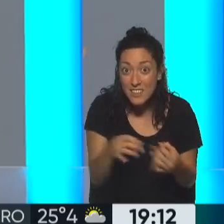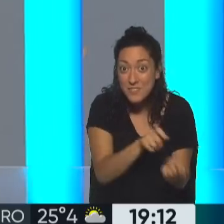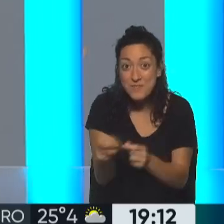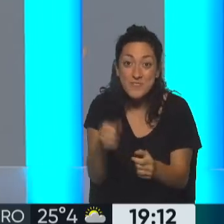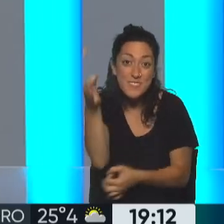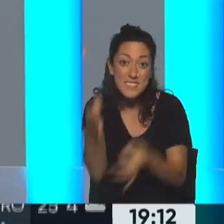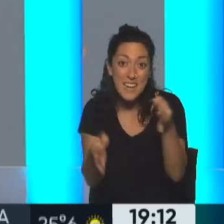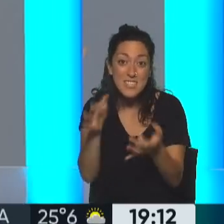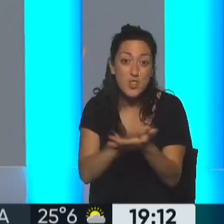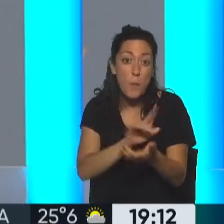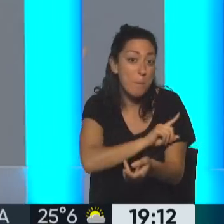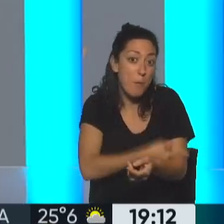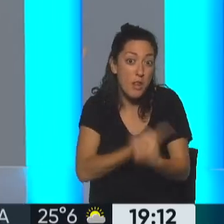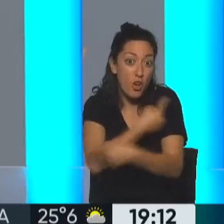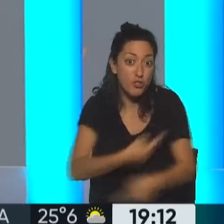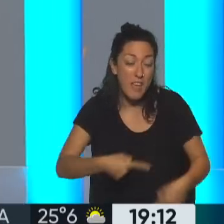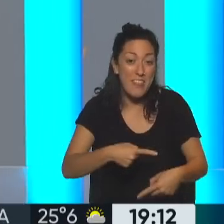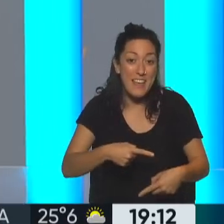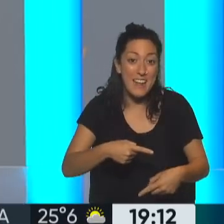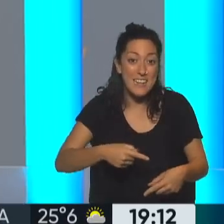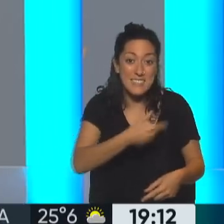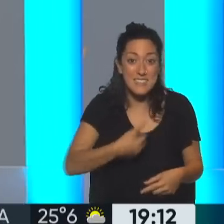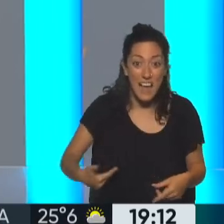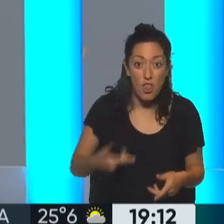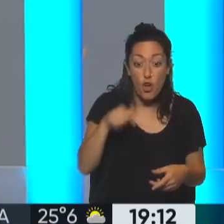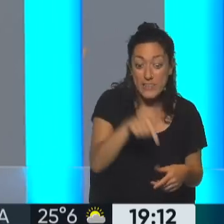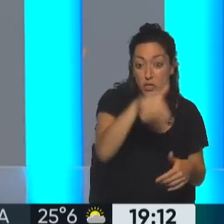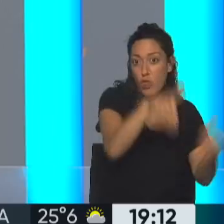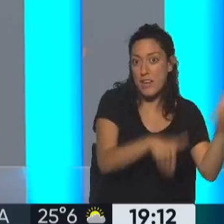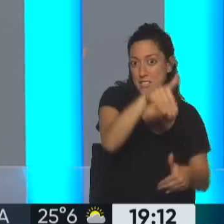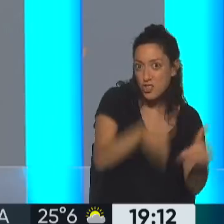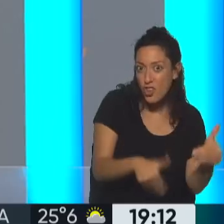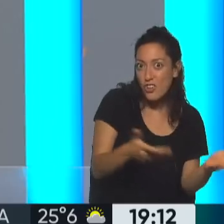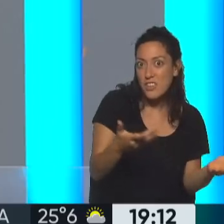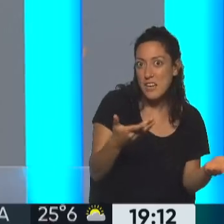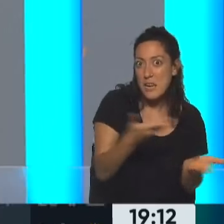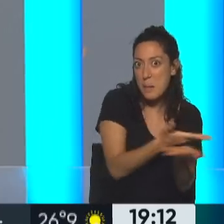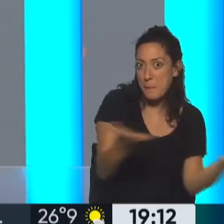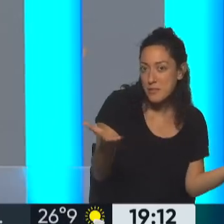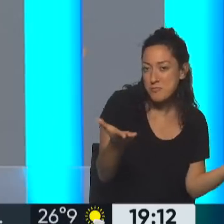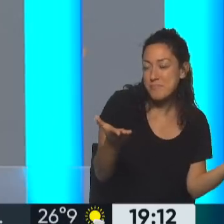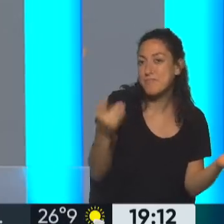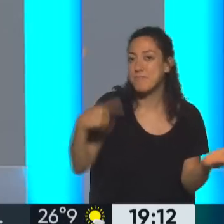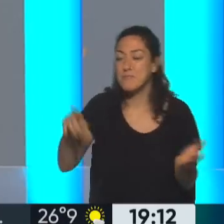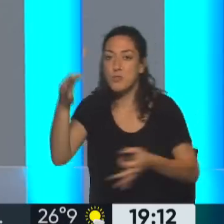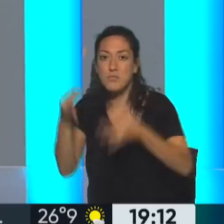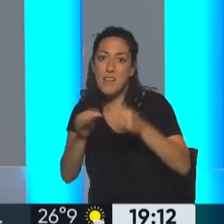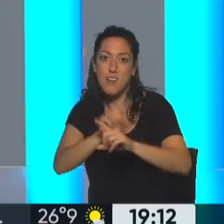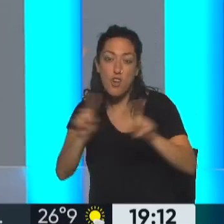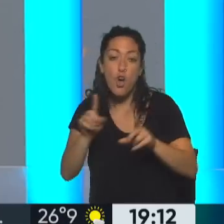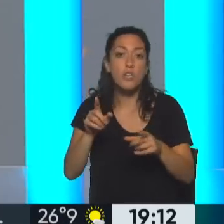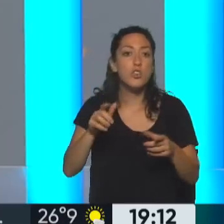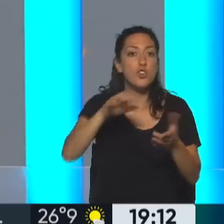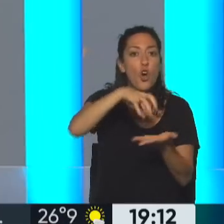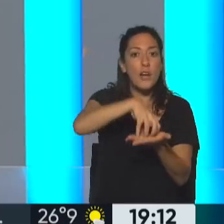que ver con los poderes del Estado que pasan por el escrutinio popular. El Poder Judicial no, y creo que tiene que ver con esto. Por algo han paralizado un organismo que lo que hace